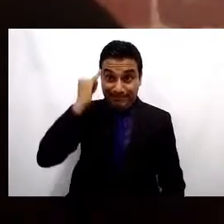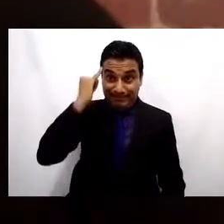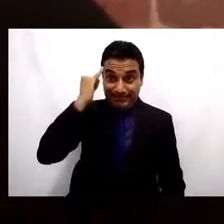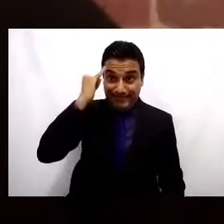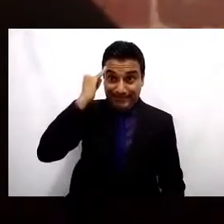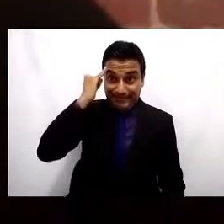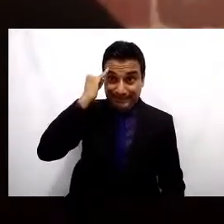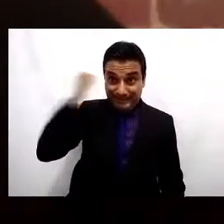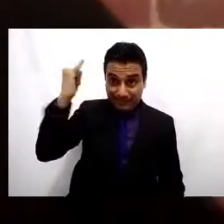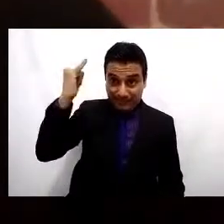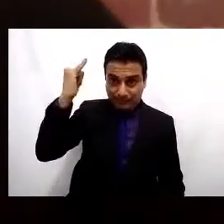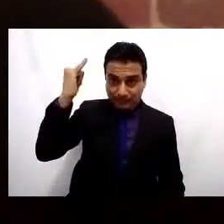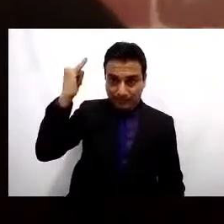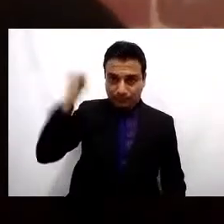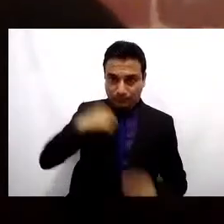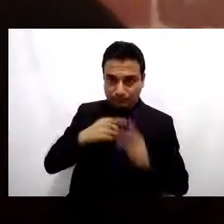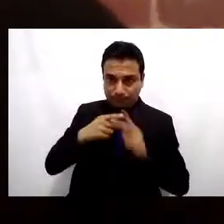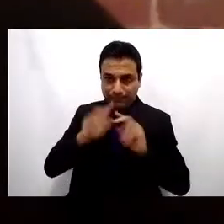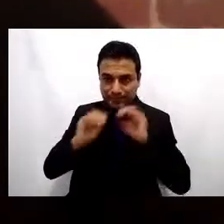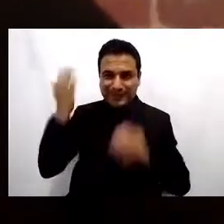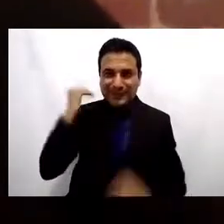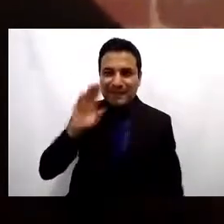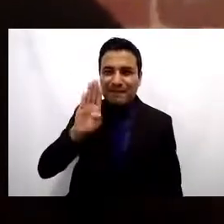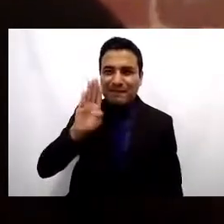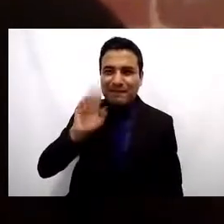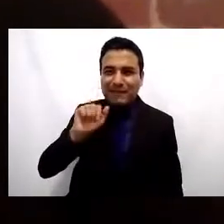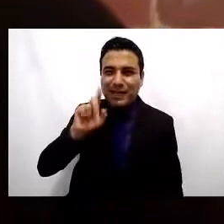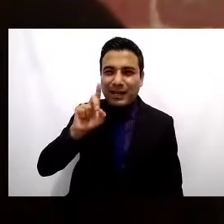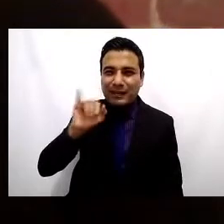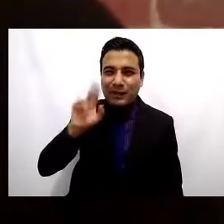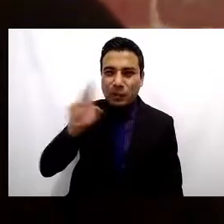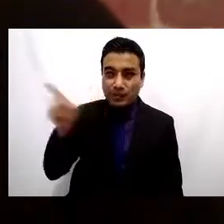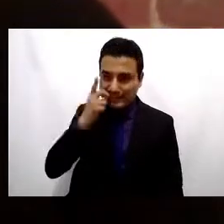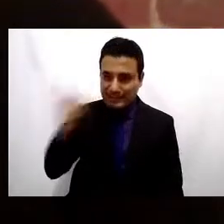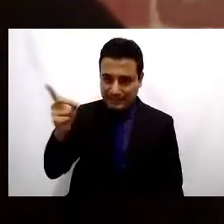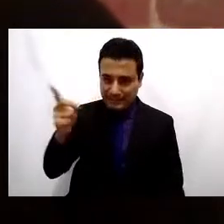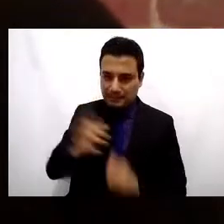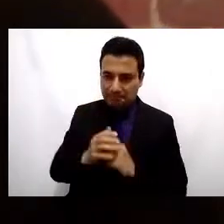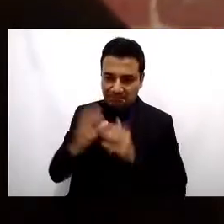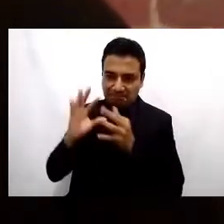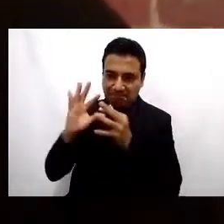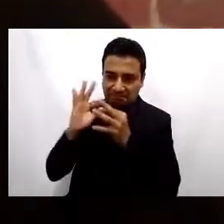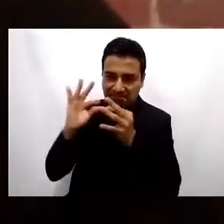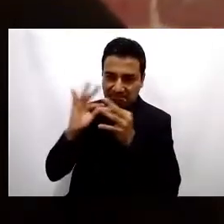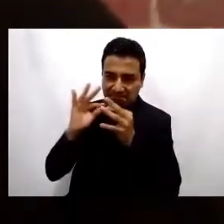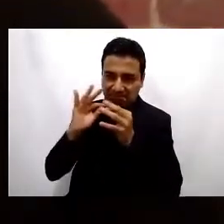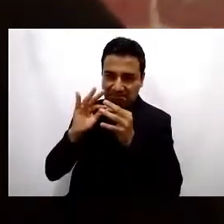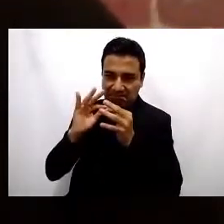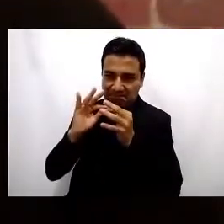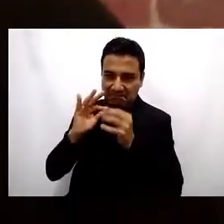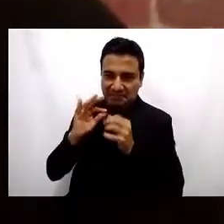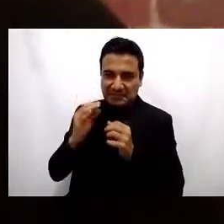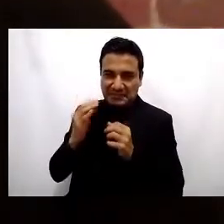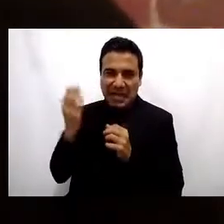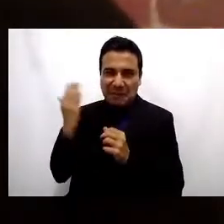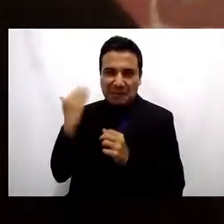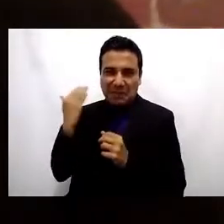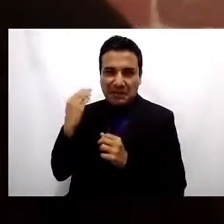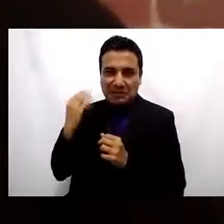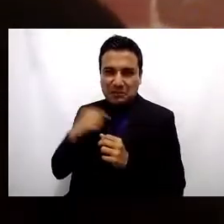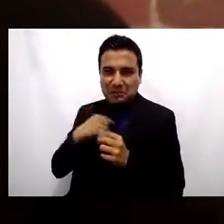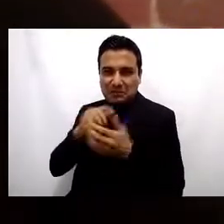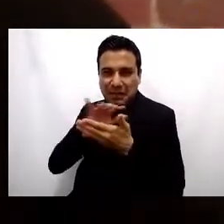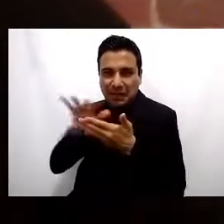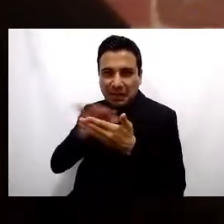cuando lo desarrolla, Badiou dice algo que a mí me interpeló apenas lo leí, y él deja